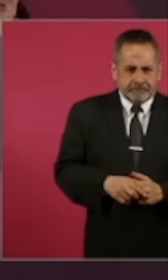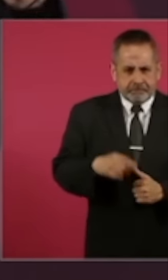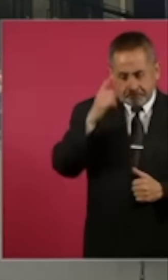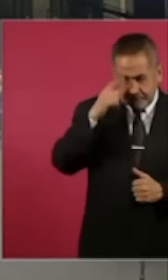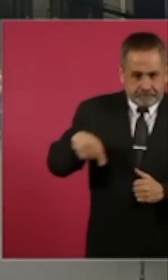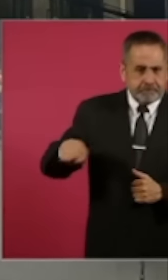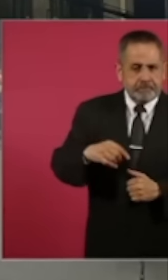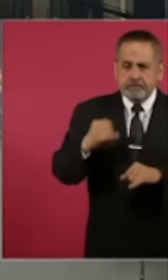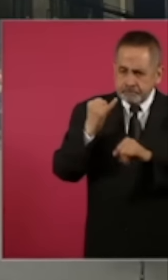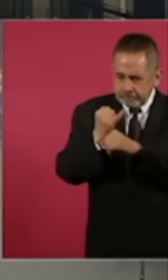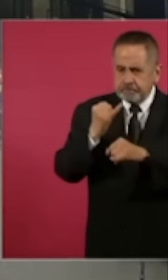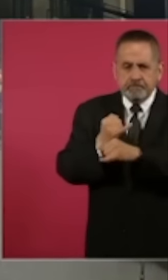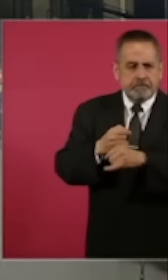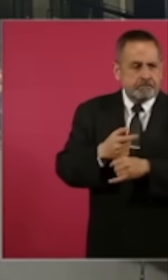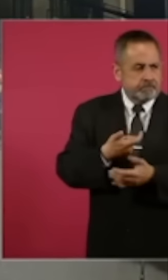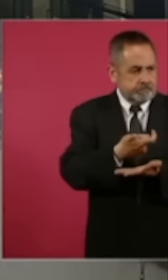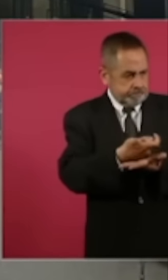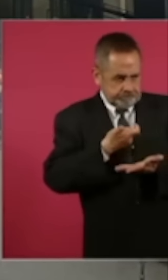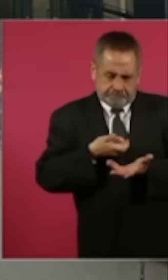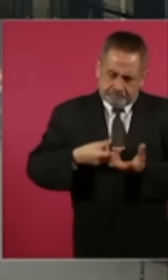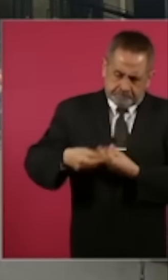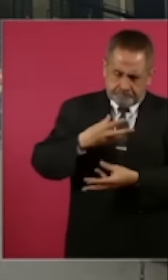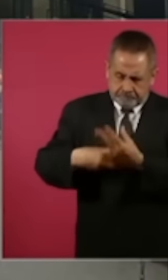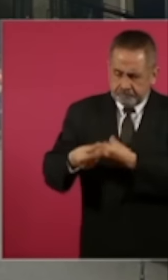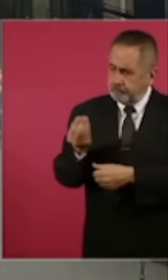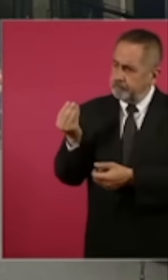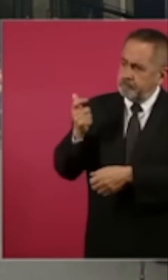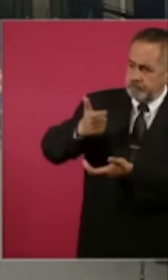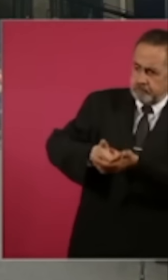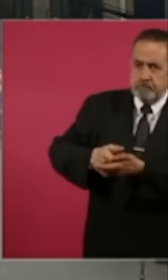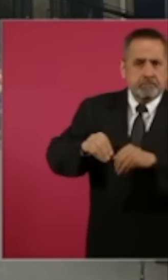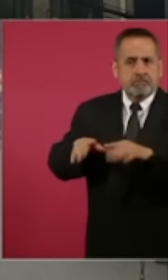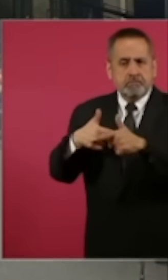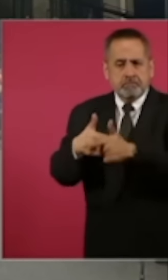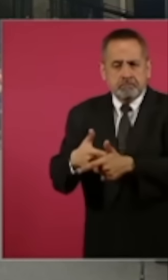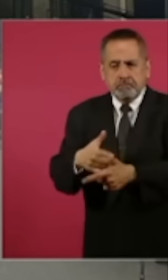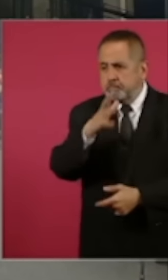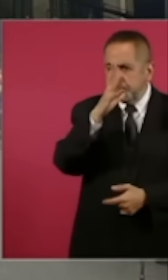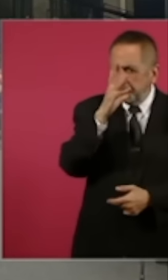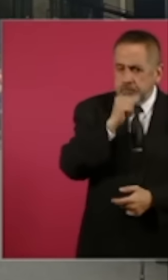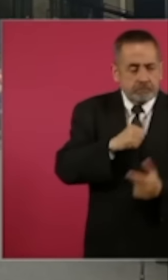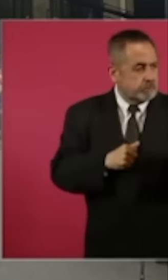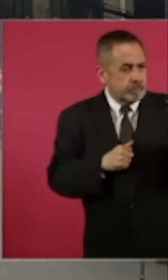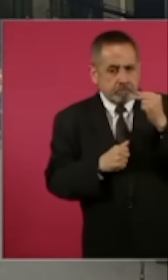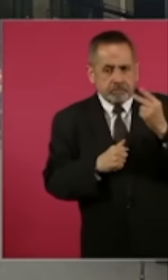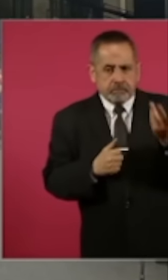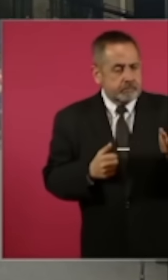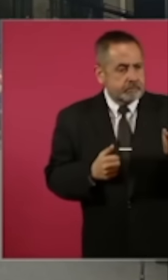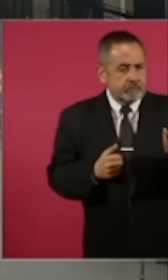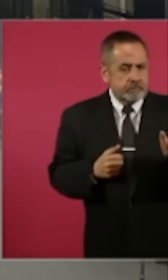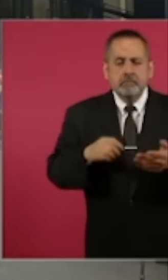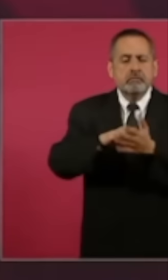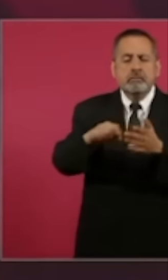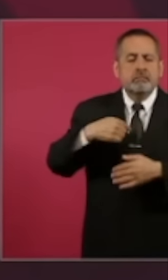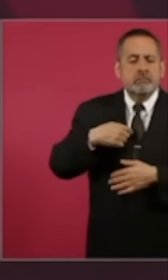ingresos para la operación del sistema, no podemos vender